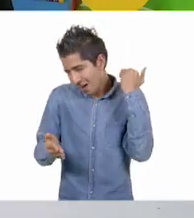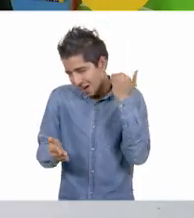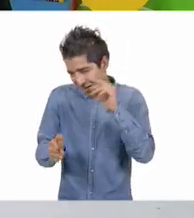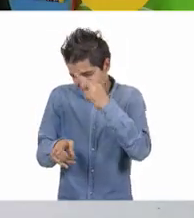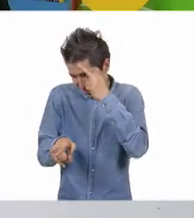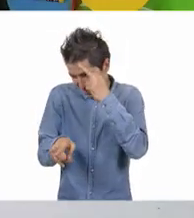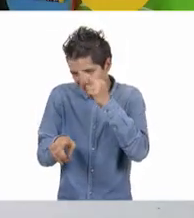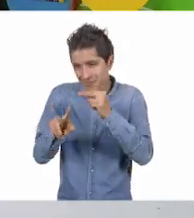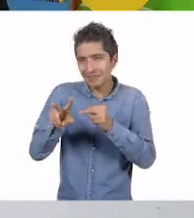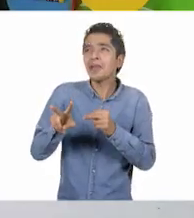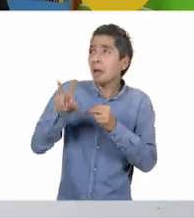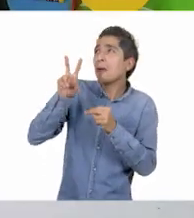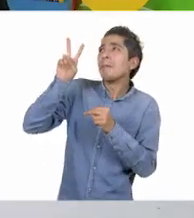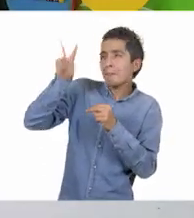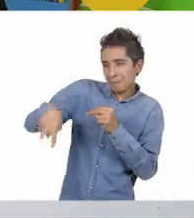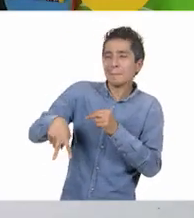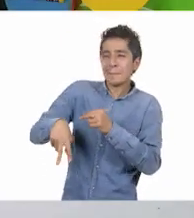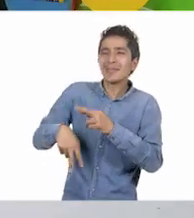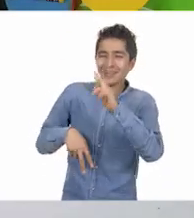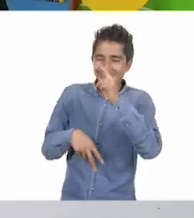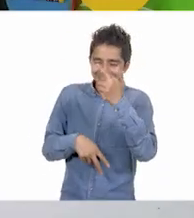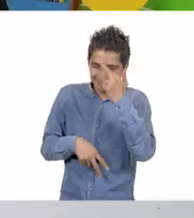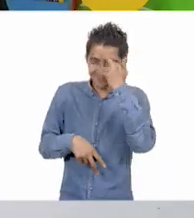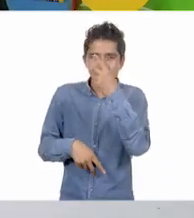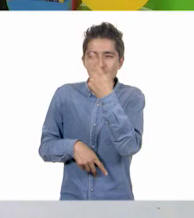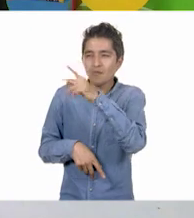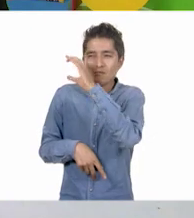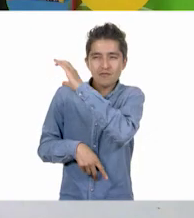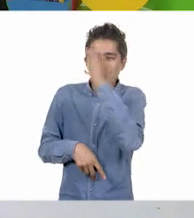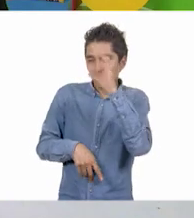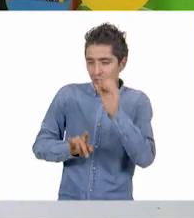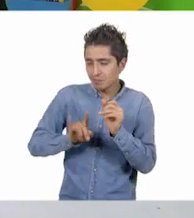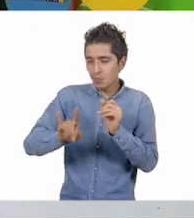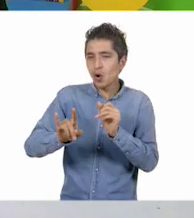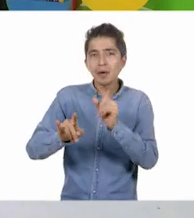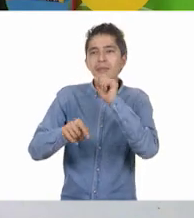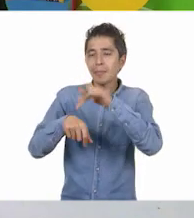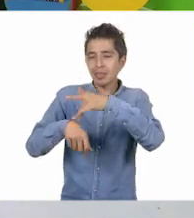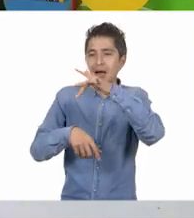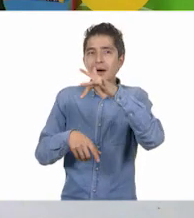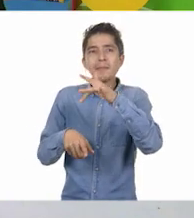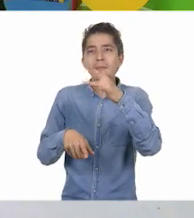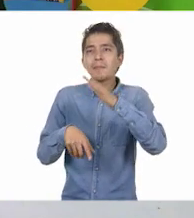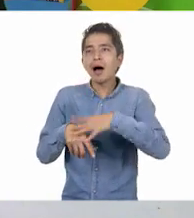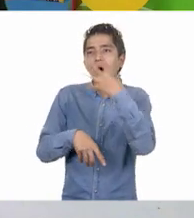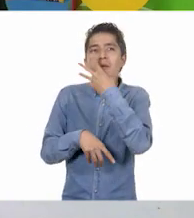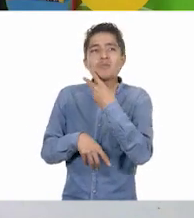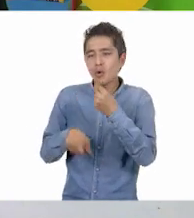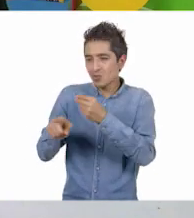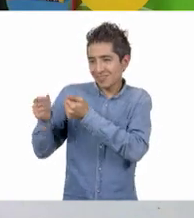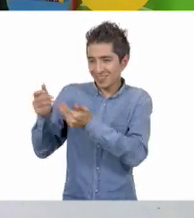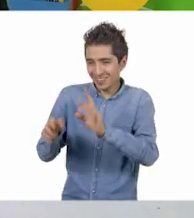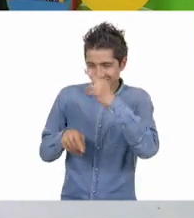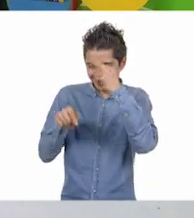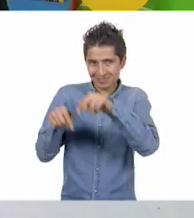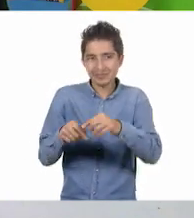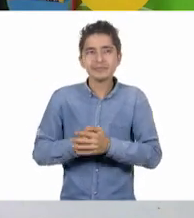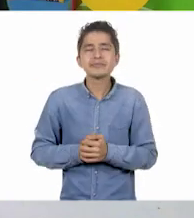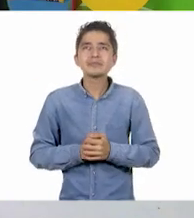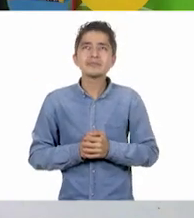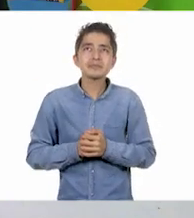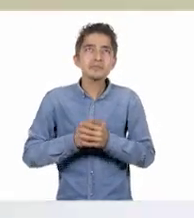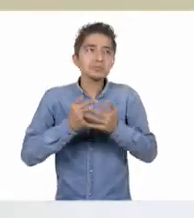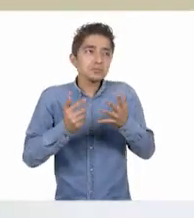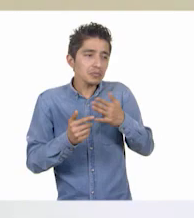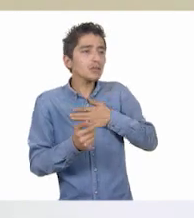cierto. Yo recuerdo tu portafotografías y un diamante muy bonito que trajiste. Bueno,